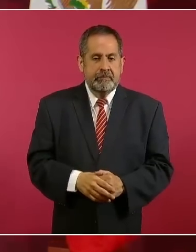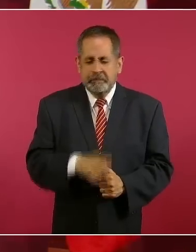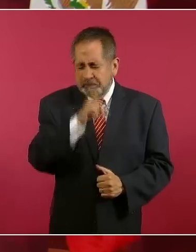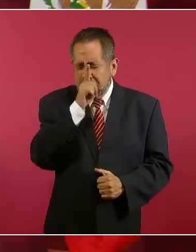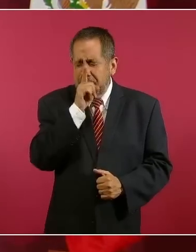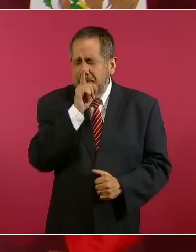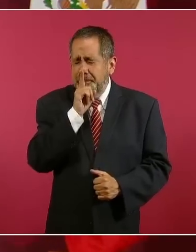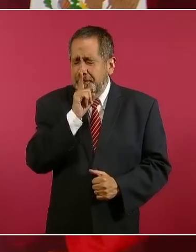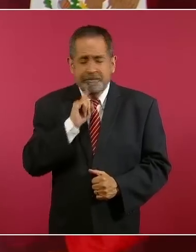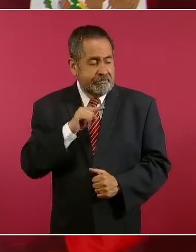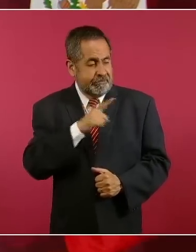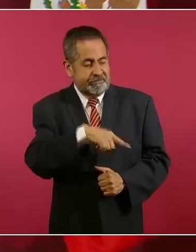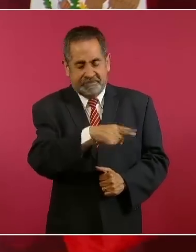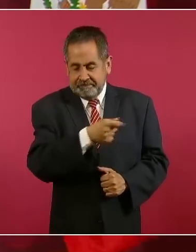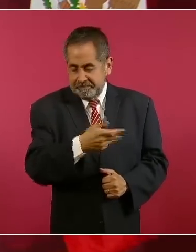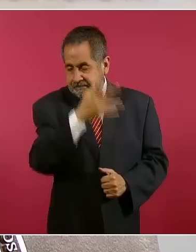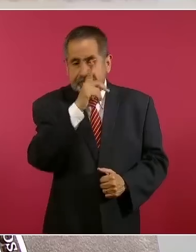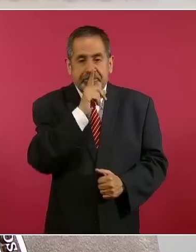mentirosos,